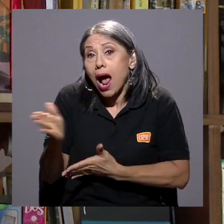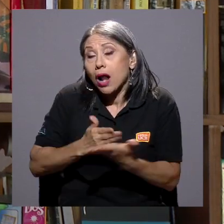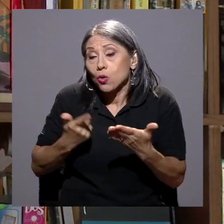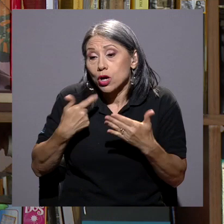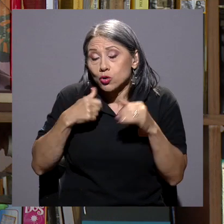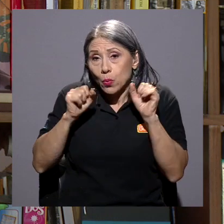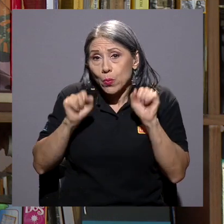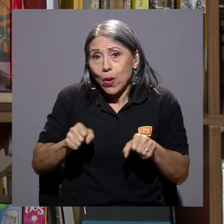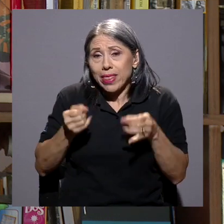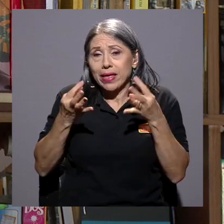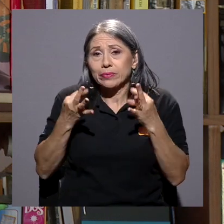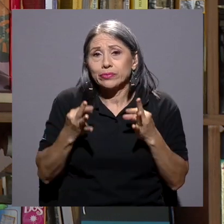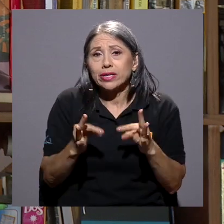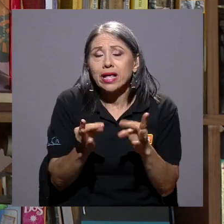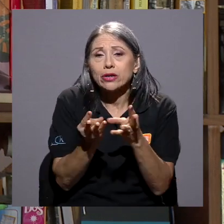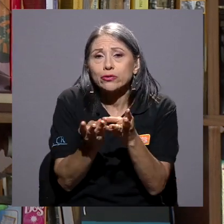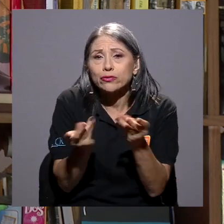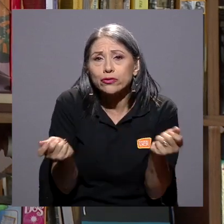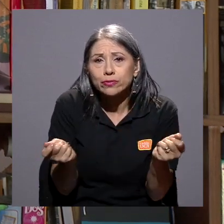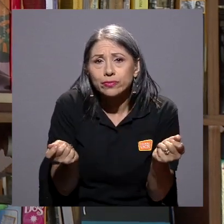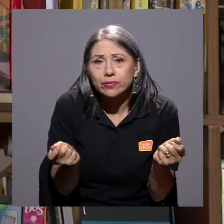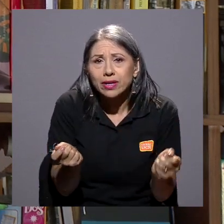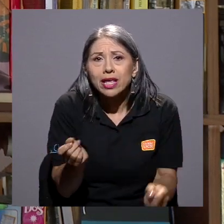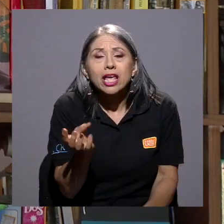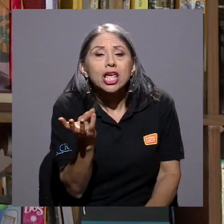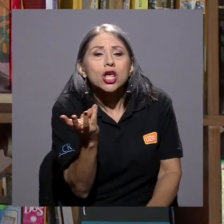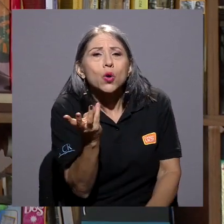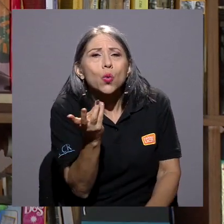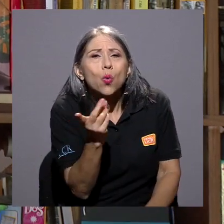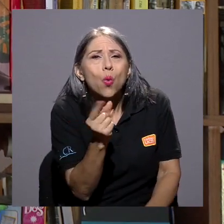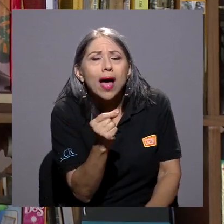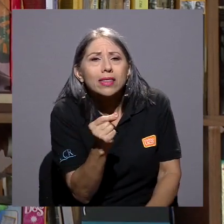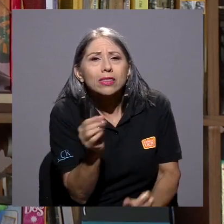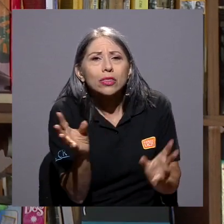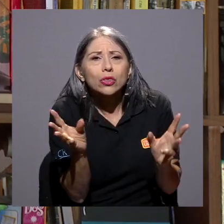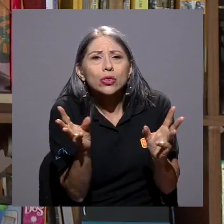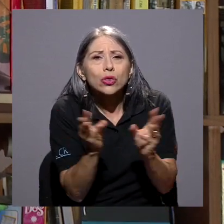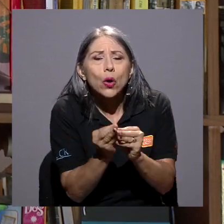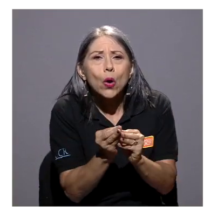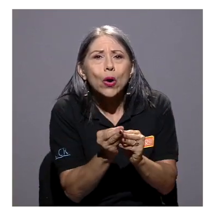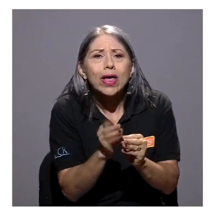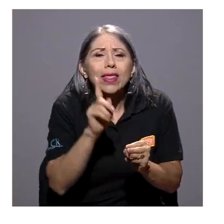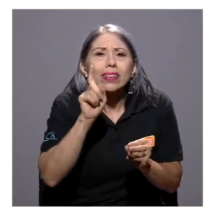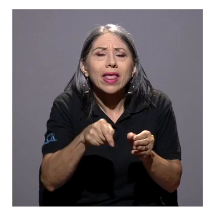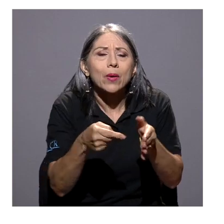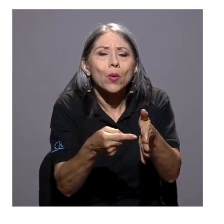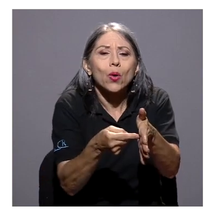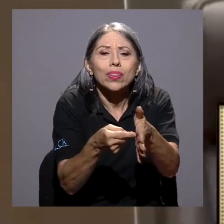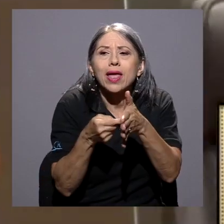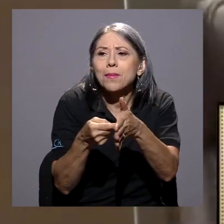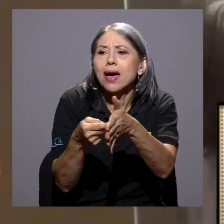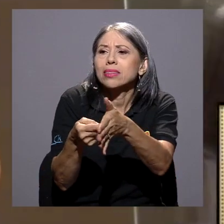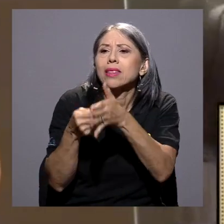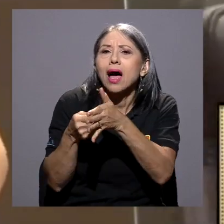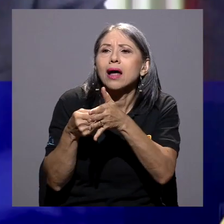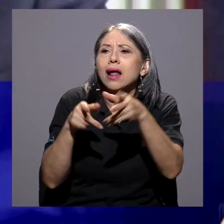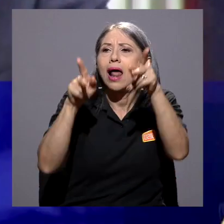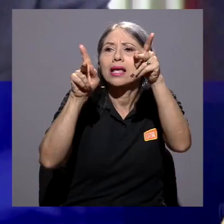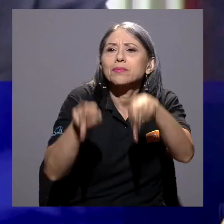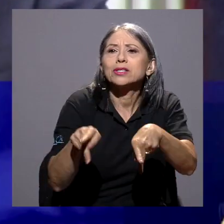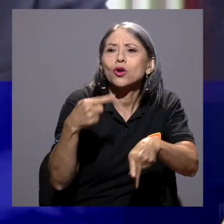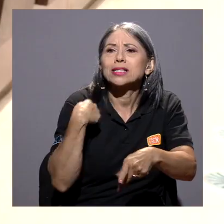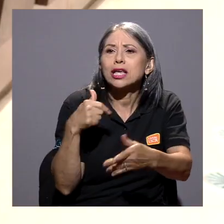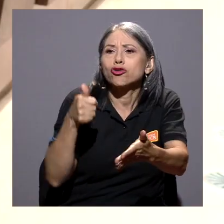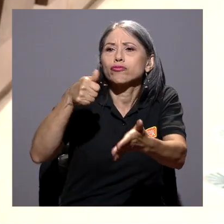intente resolver, ¿verdad? Y cuánto es algo que tengo que demandar, ¿verdad?, a las personas que yo elijo para que